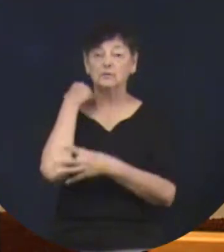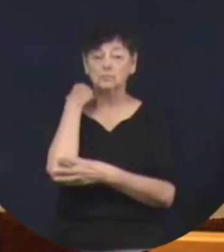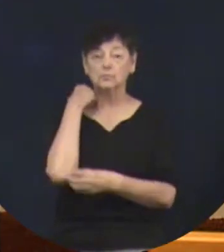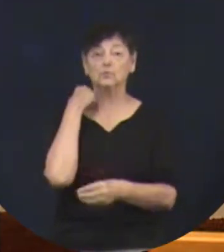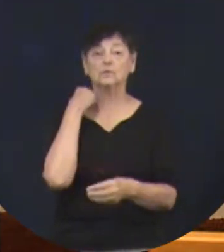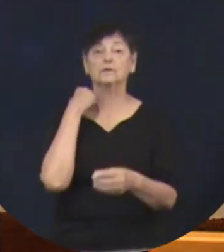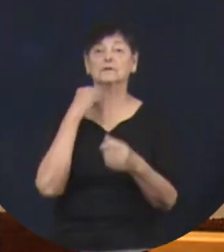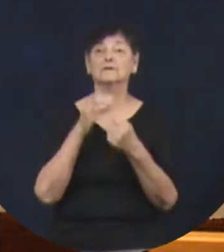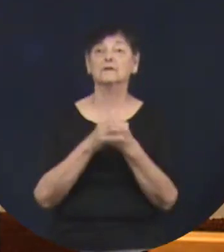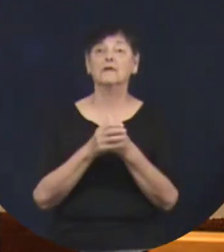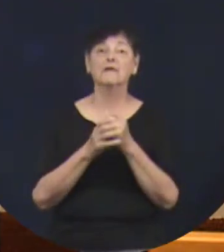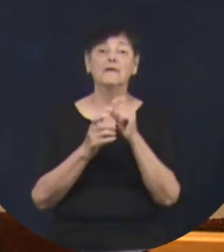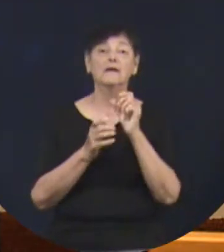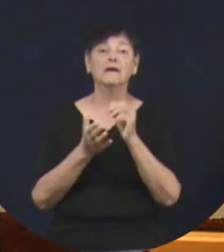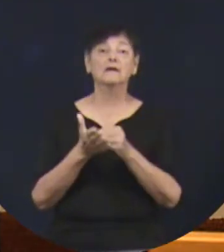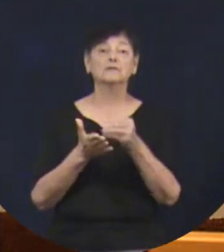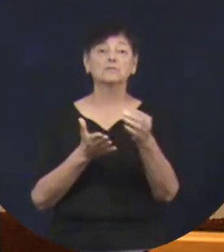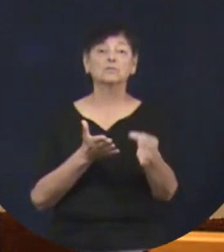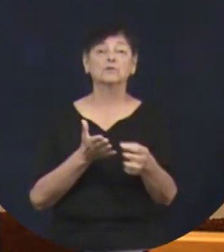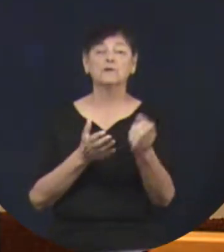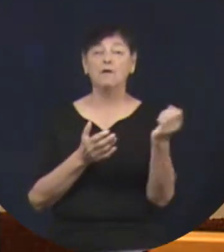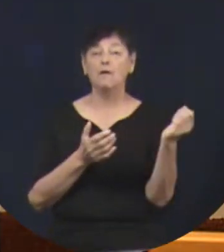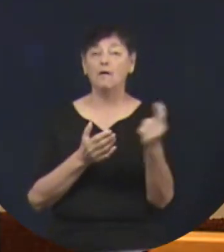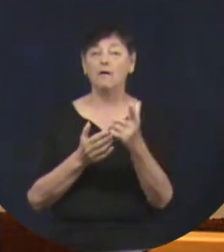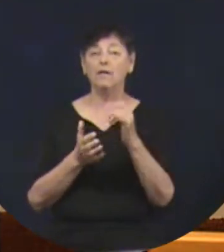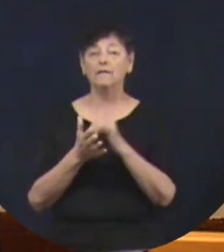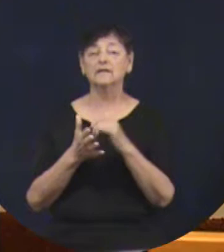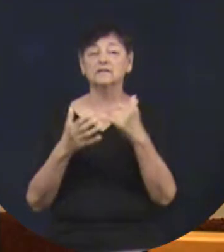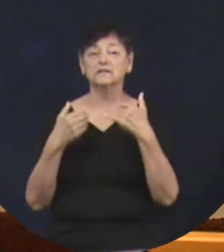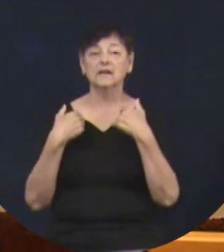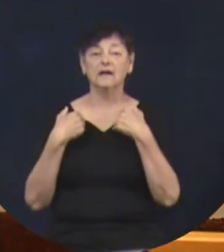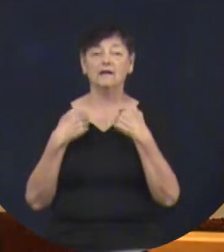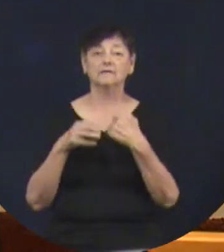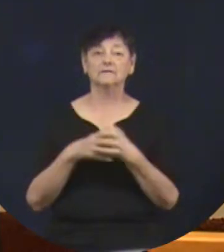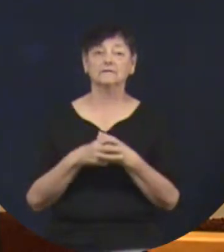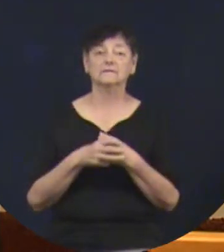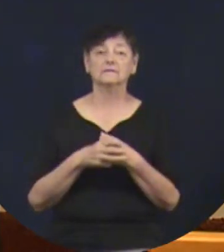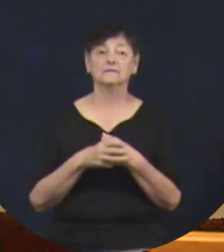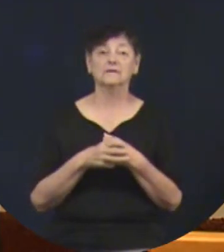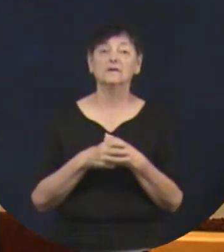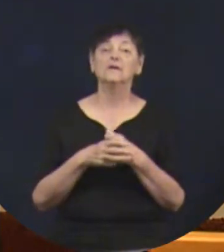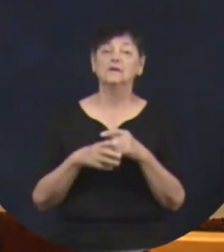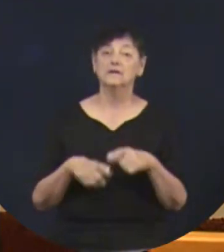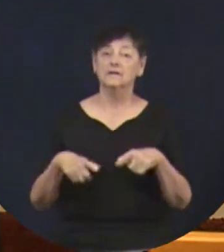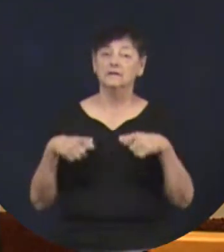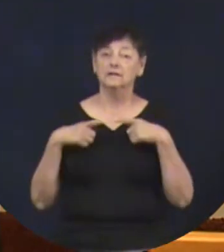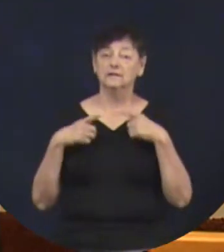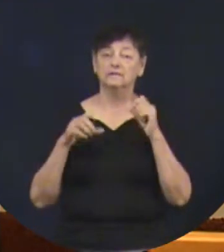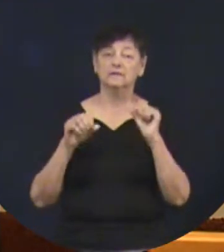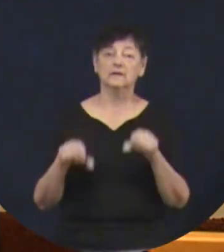pobreza, ha echado todo lo que tenía para vivir.